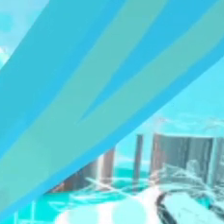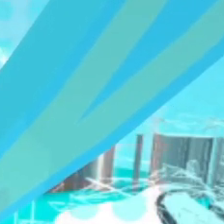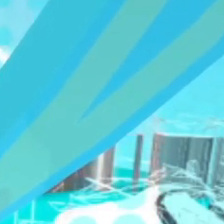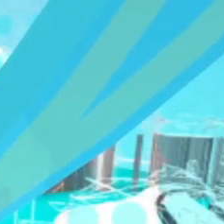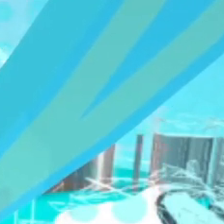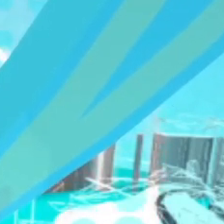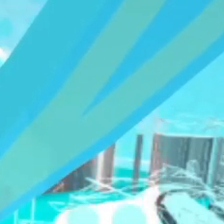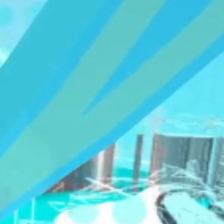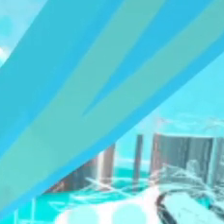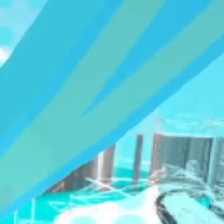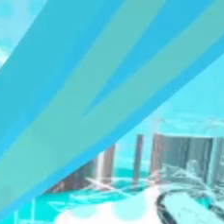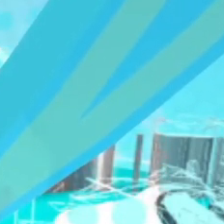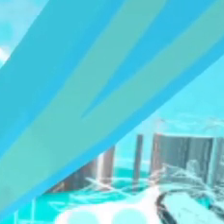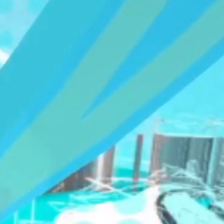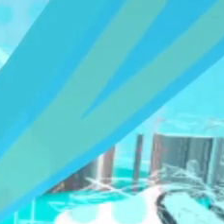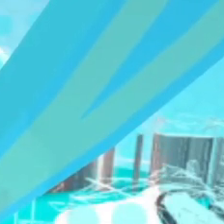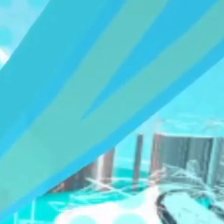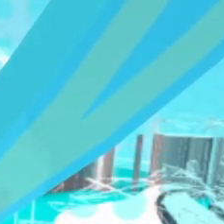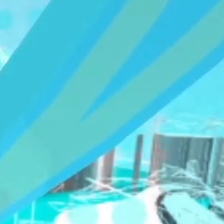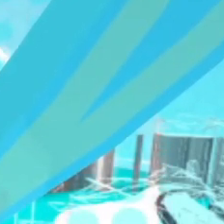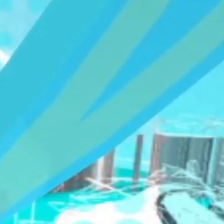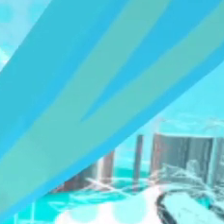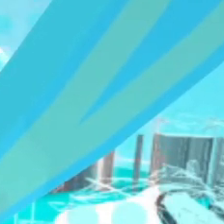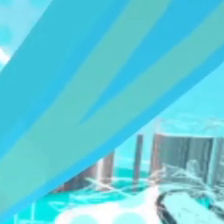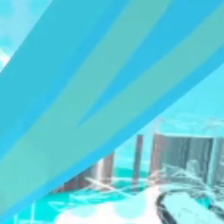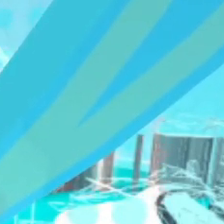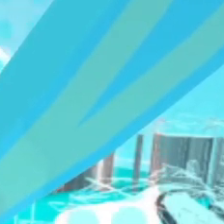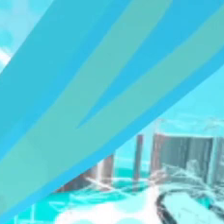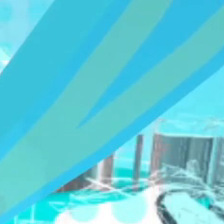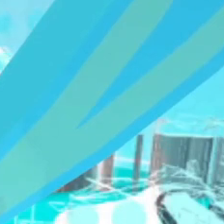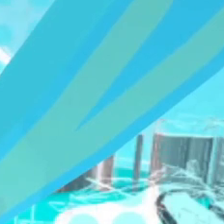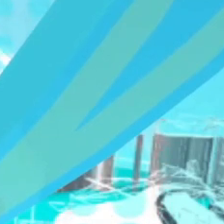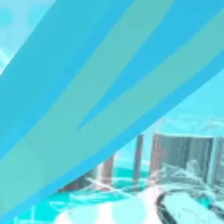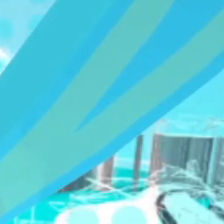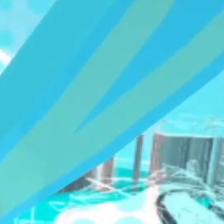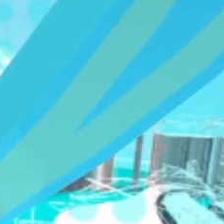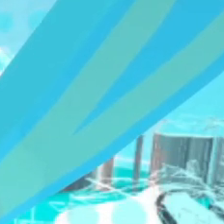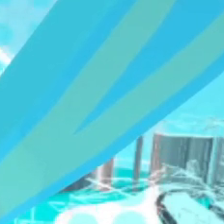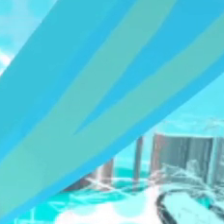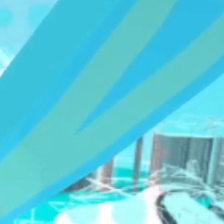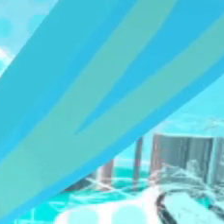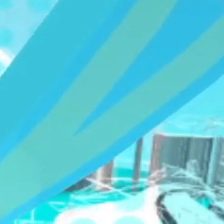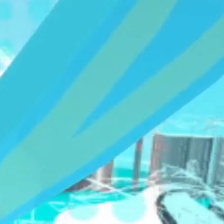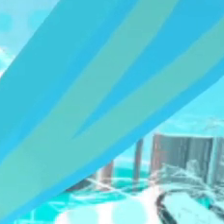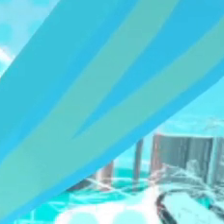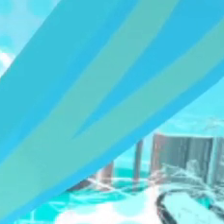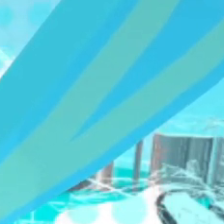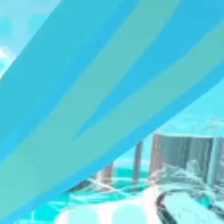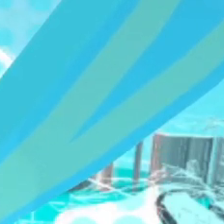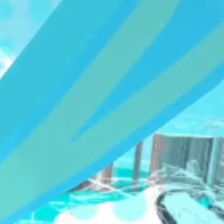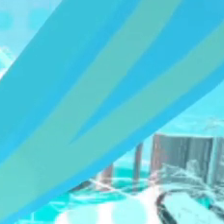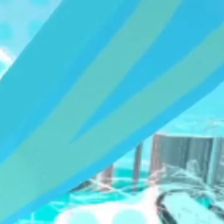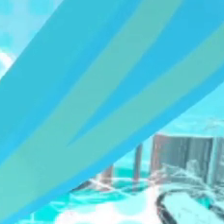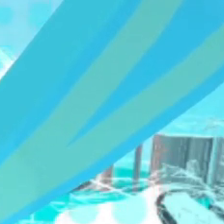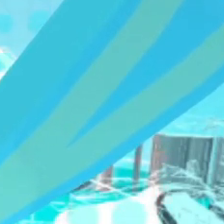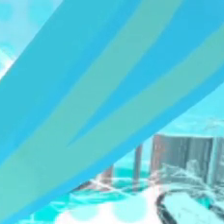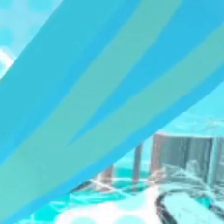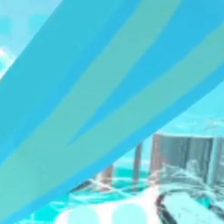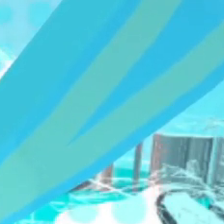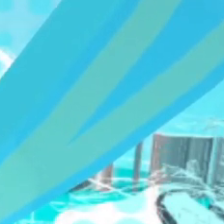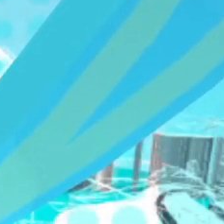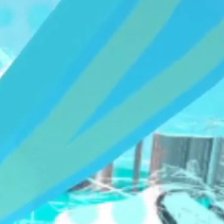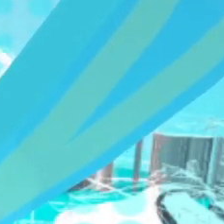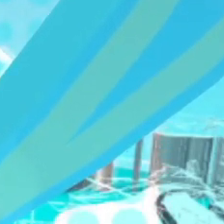cotización de la divisa estadounidense. El precio del dólar para hoy en la compra, 610 colones